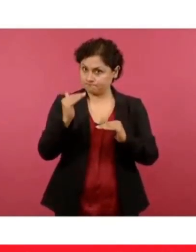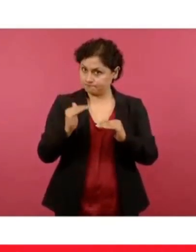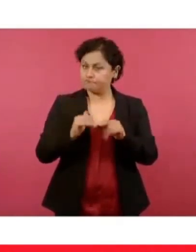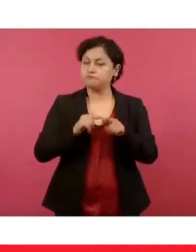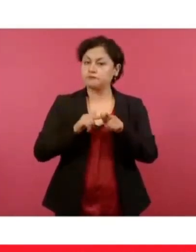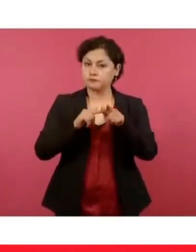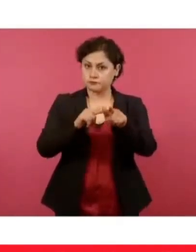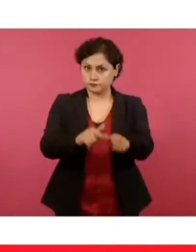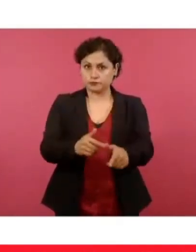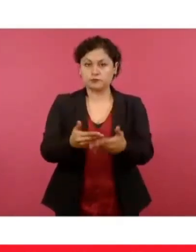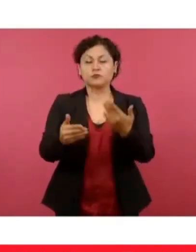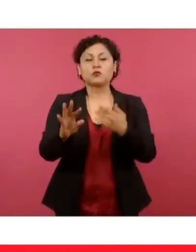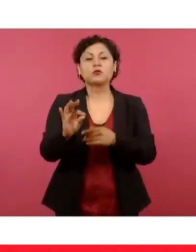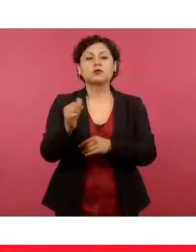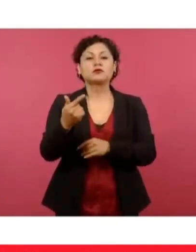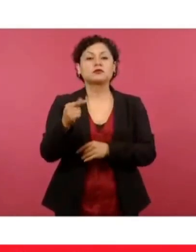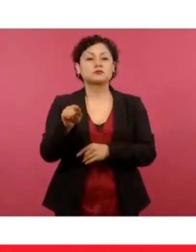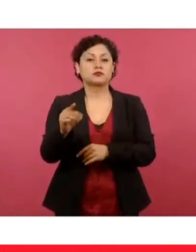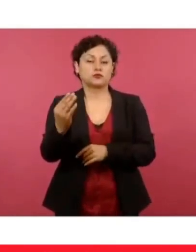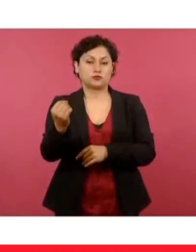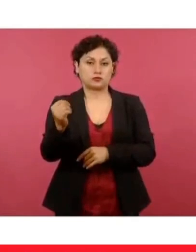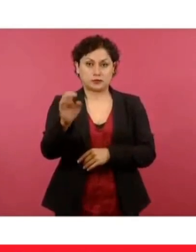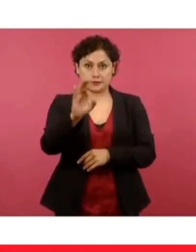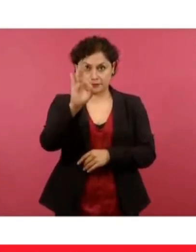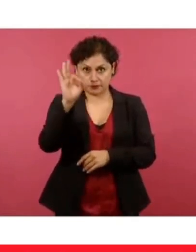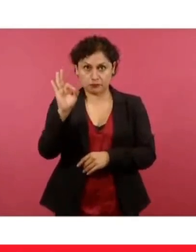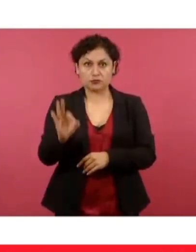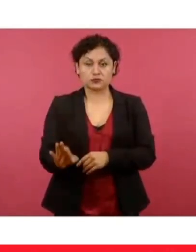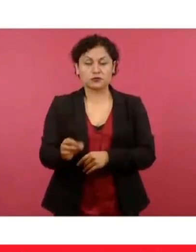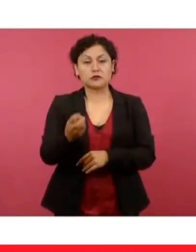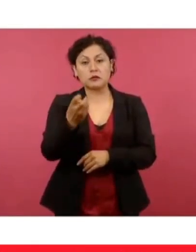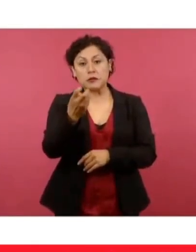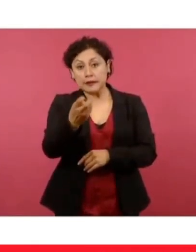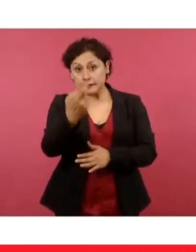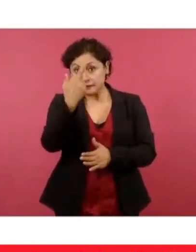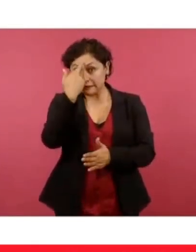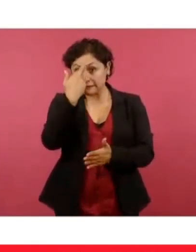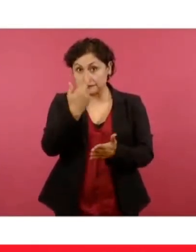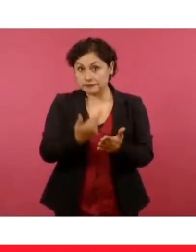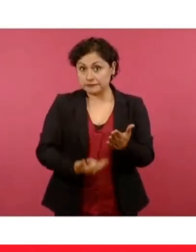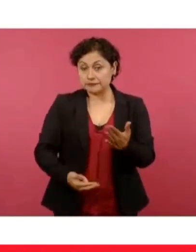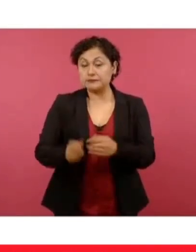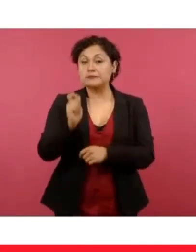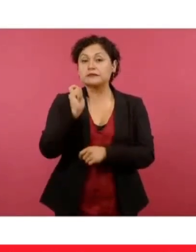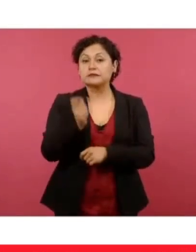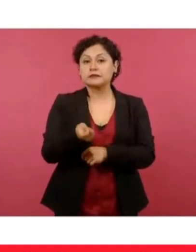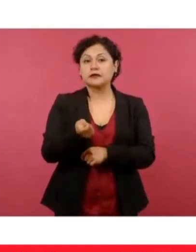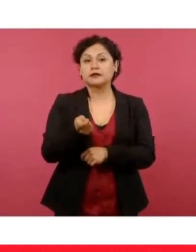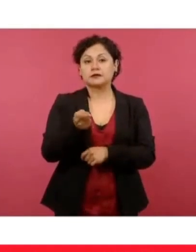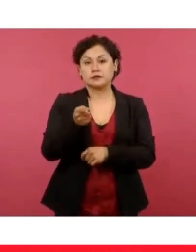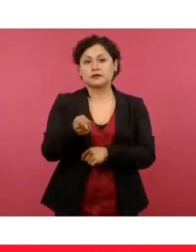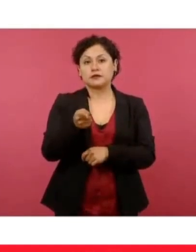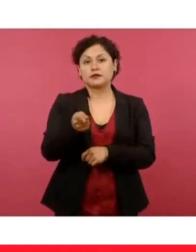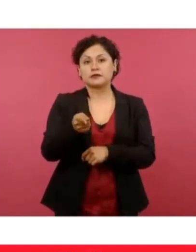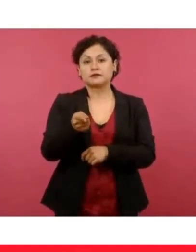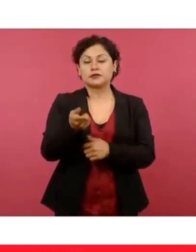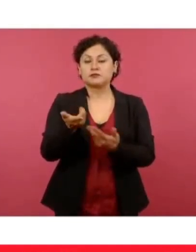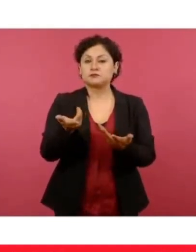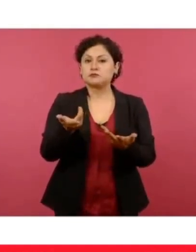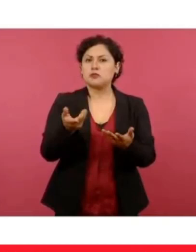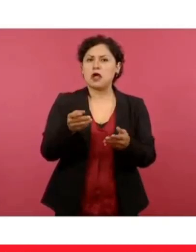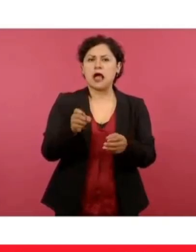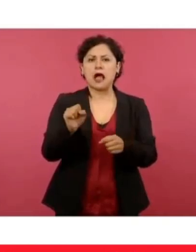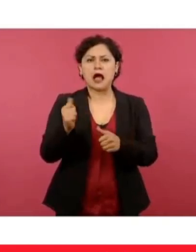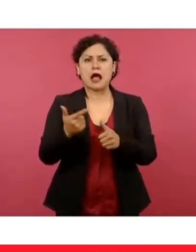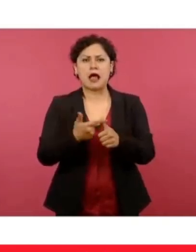47.9 por este es un delito que tiene eh casi no tiene cifra negra por eso es